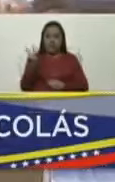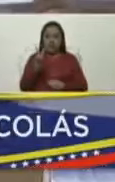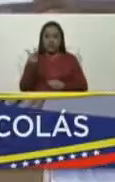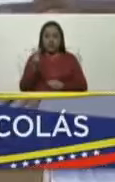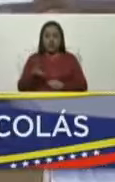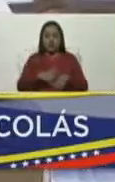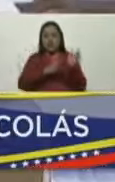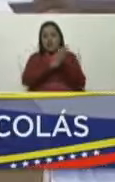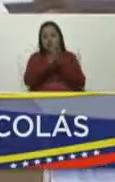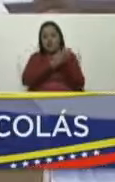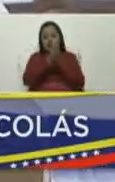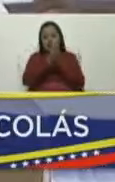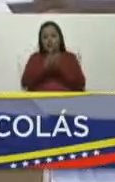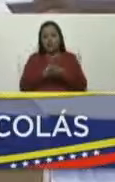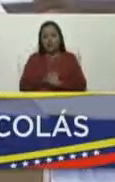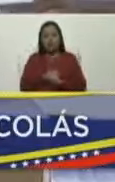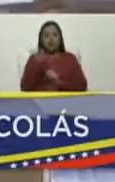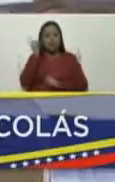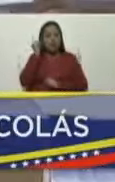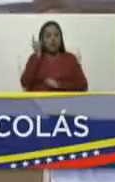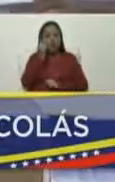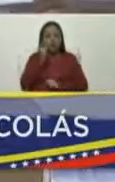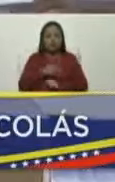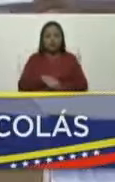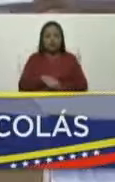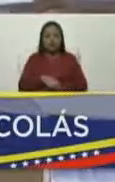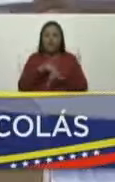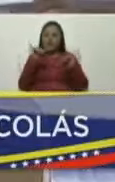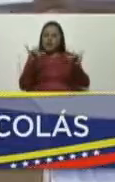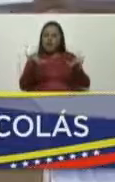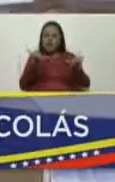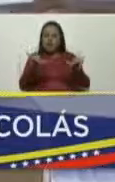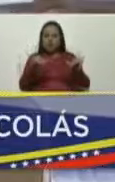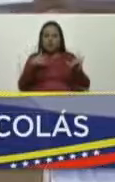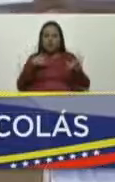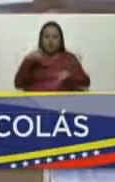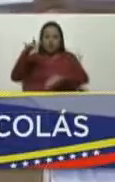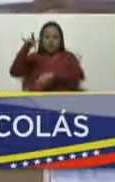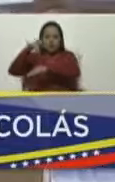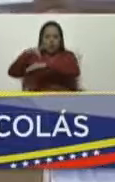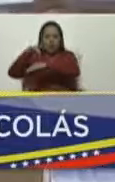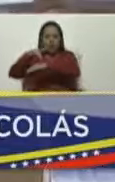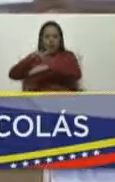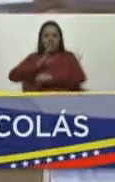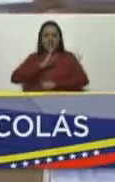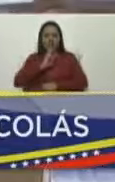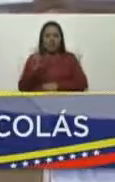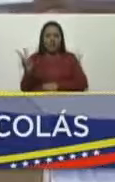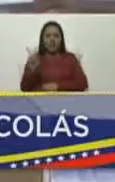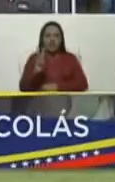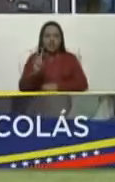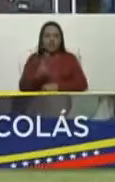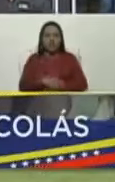de emprendedores y emprendedoras. Por eso, cuando toque este botón del Banco de Venezuela,